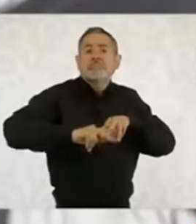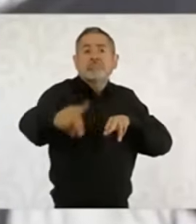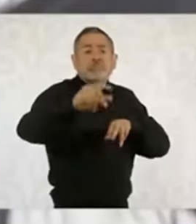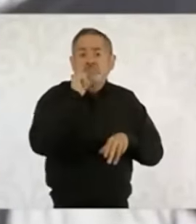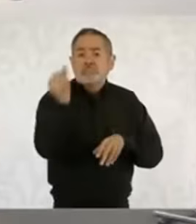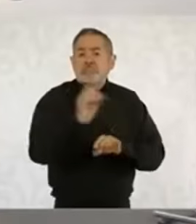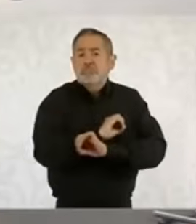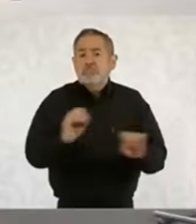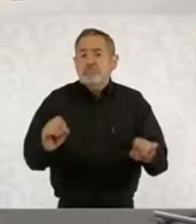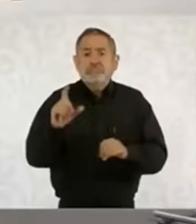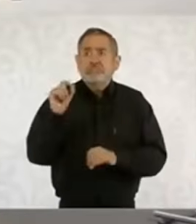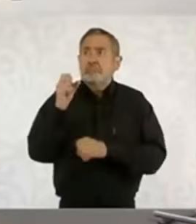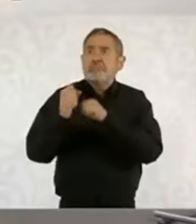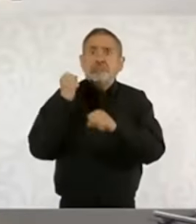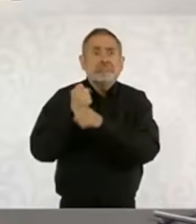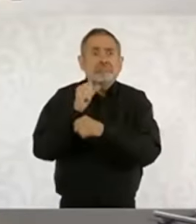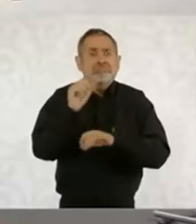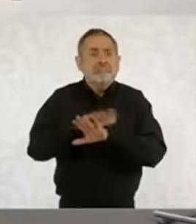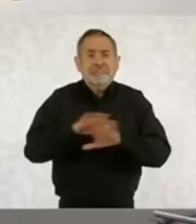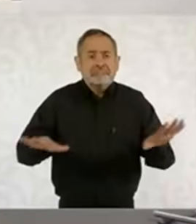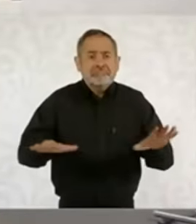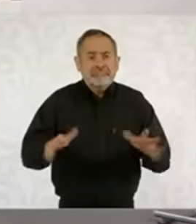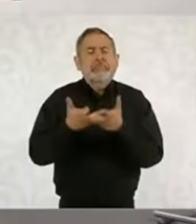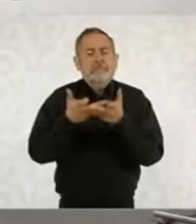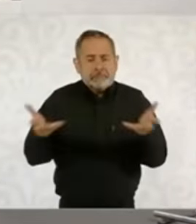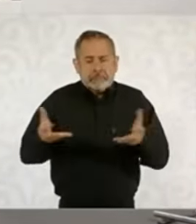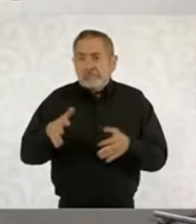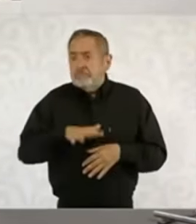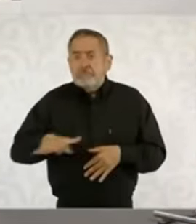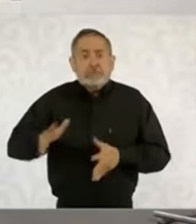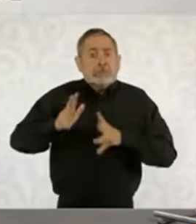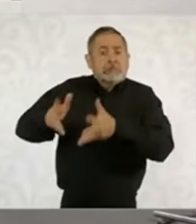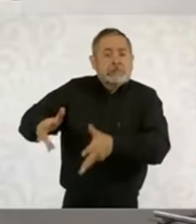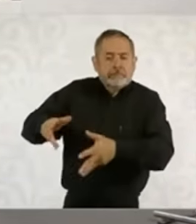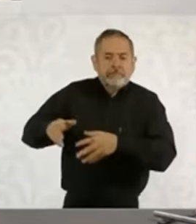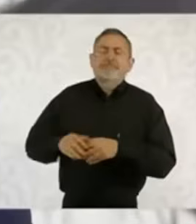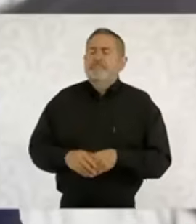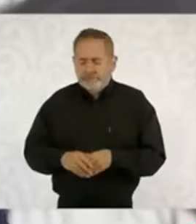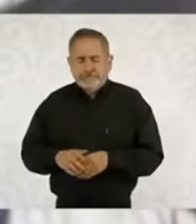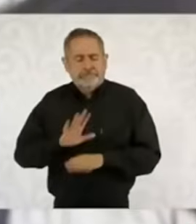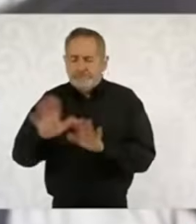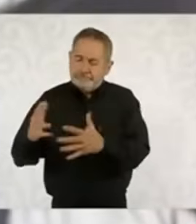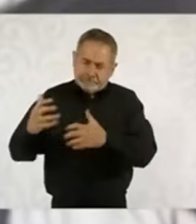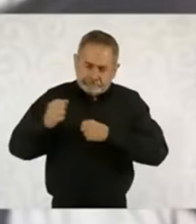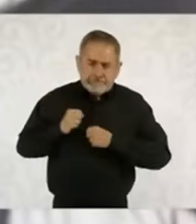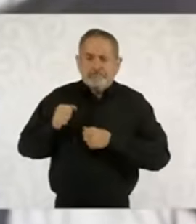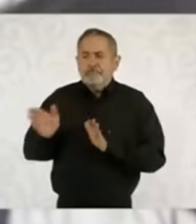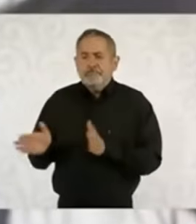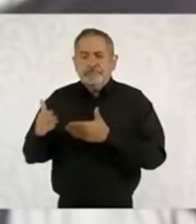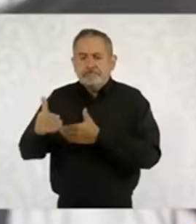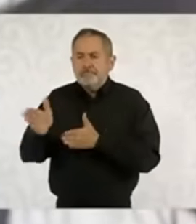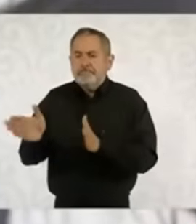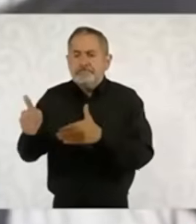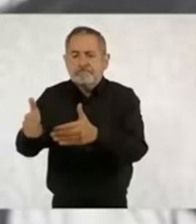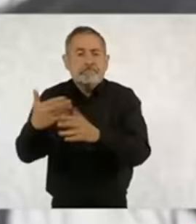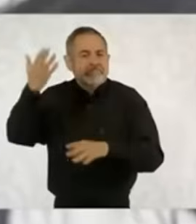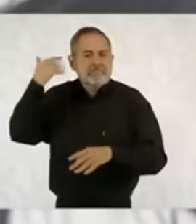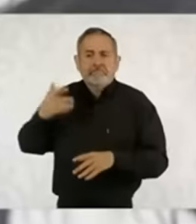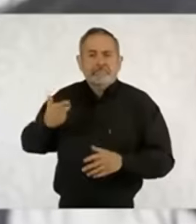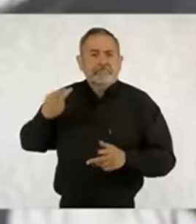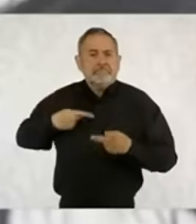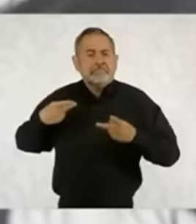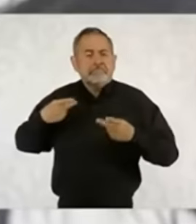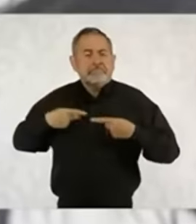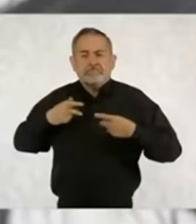años. Estamos recibiendo todos los polígonos de Ferronales que fueron ocupados de manera irregular en